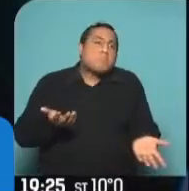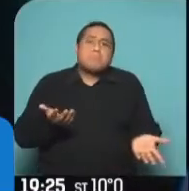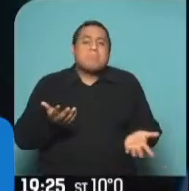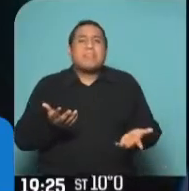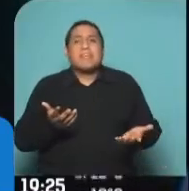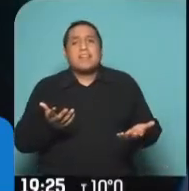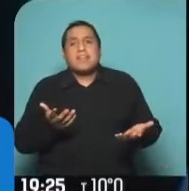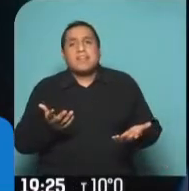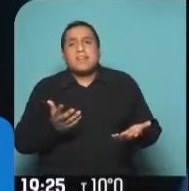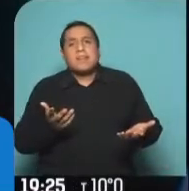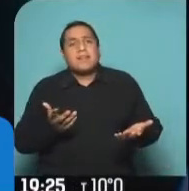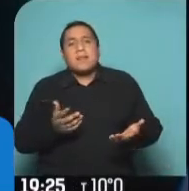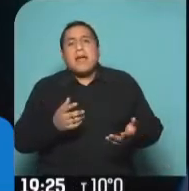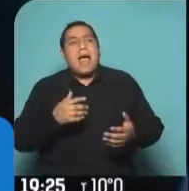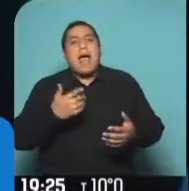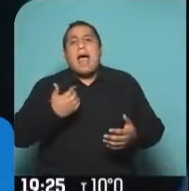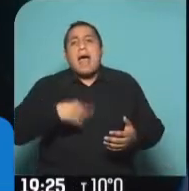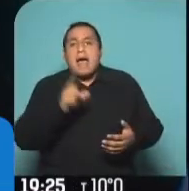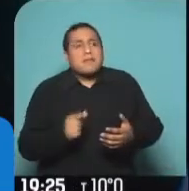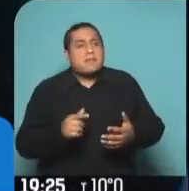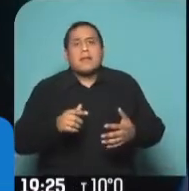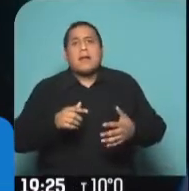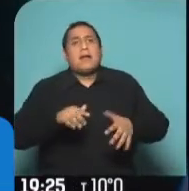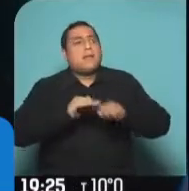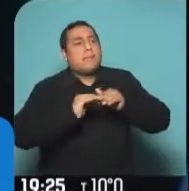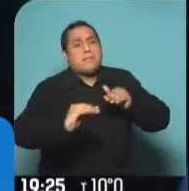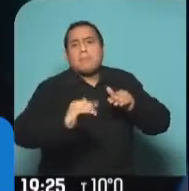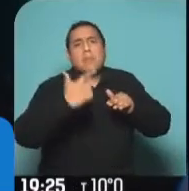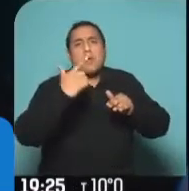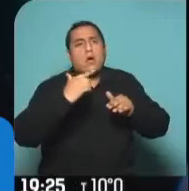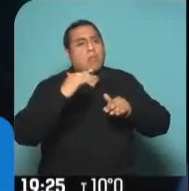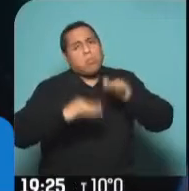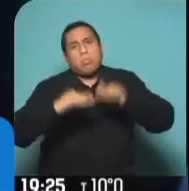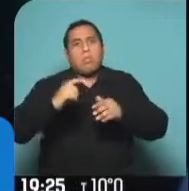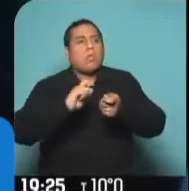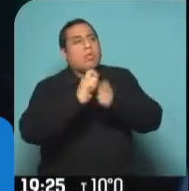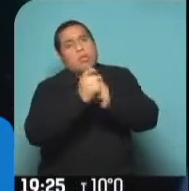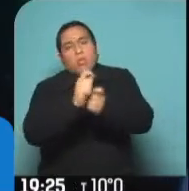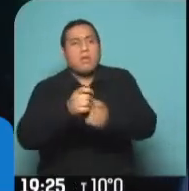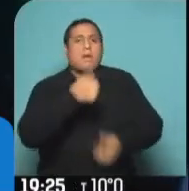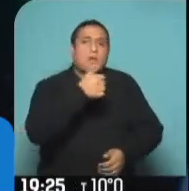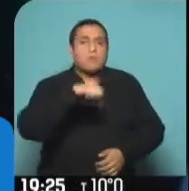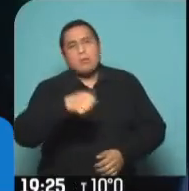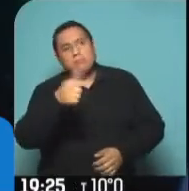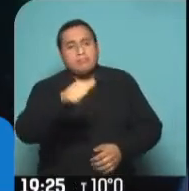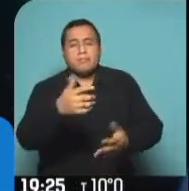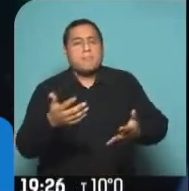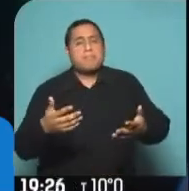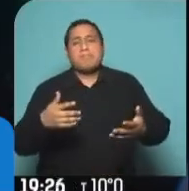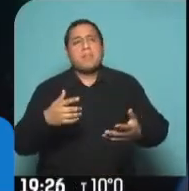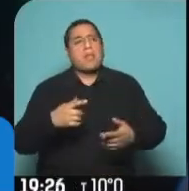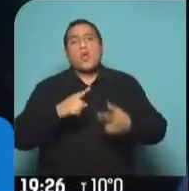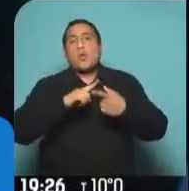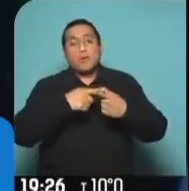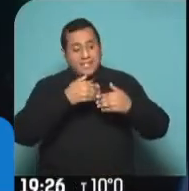muchos desequilibrios que están ahí en juego. En la medida en que haya más ansiedad en los mercados, por más incertidumbre, los procesos de transición política